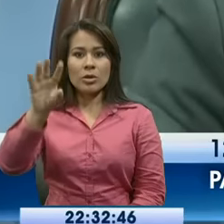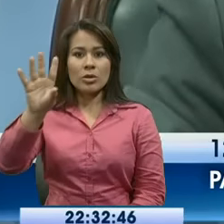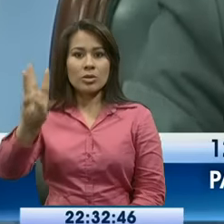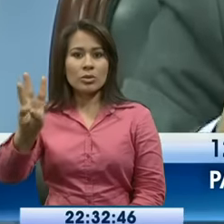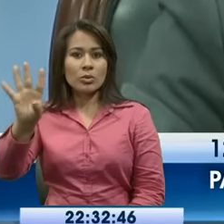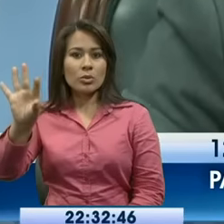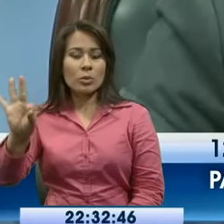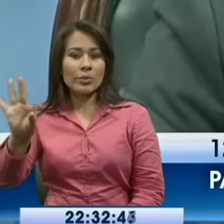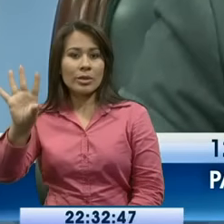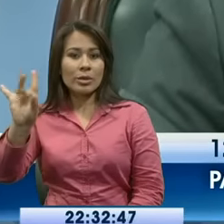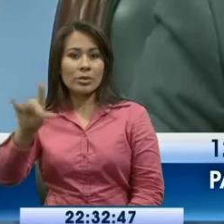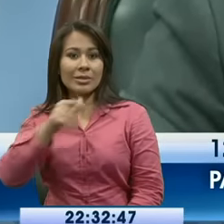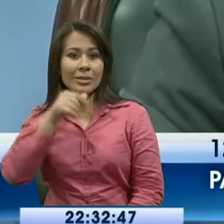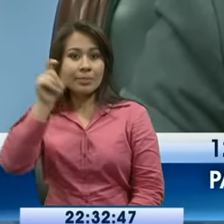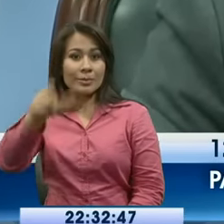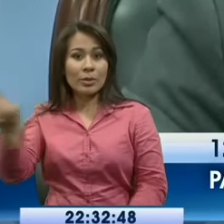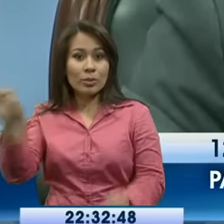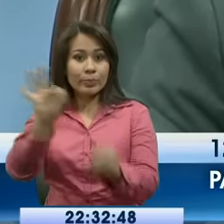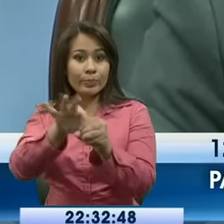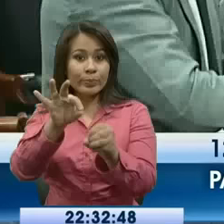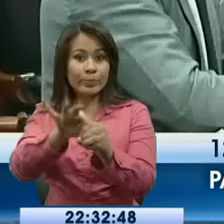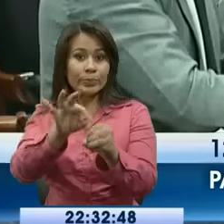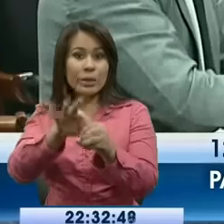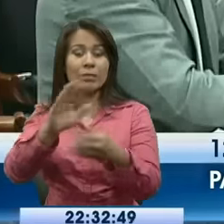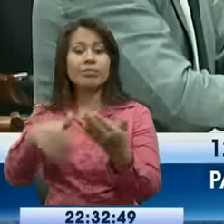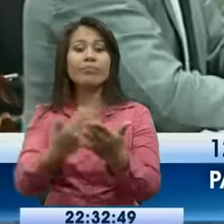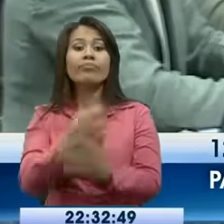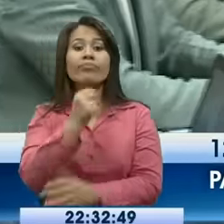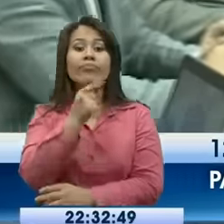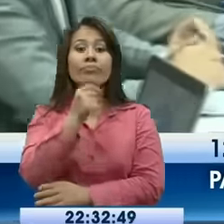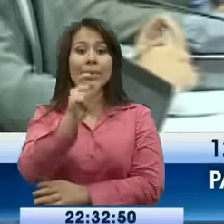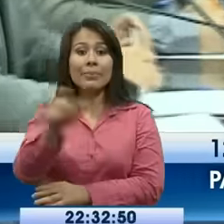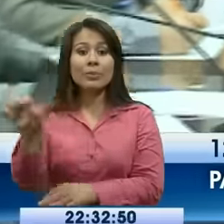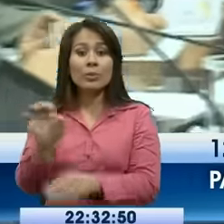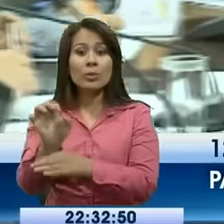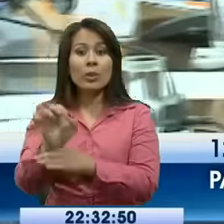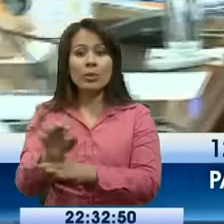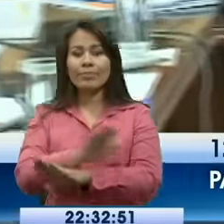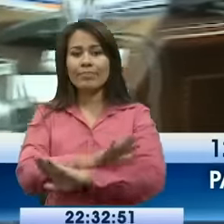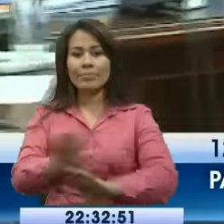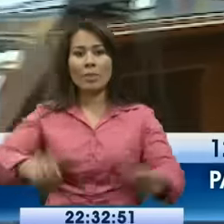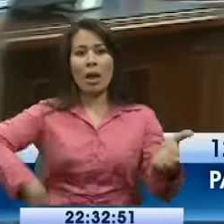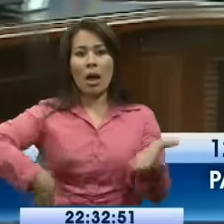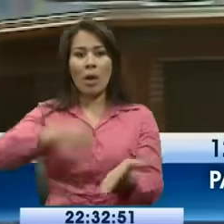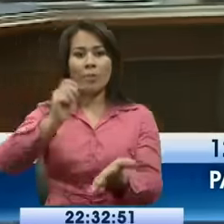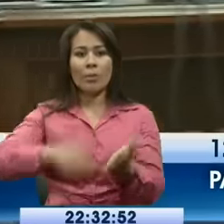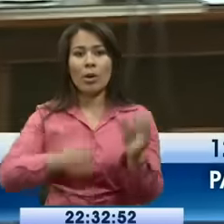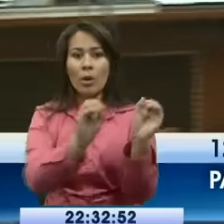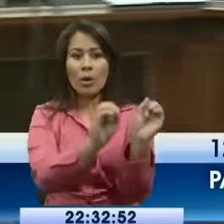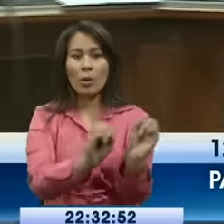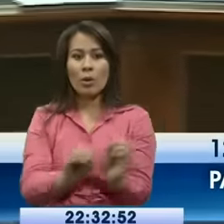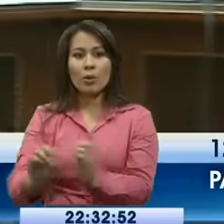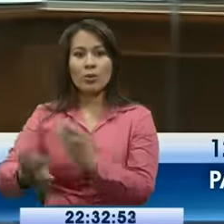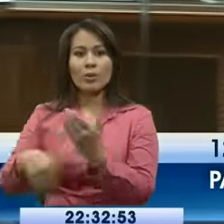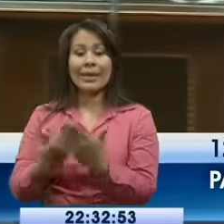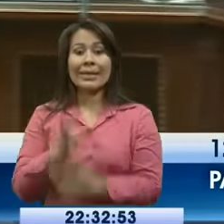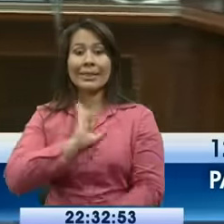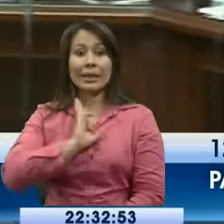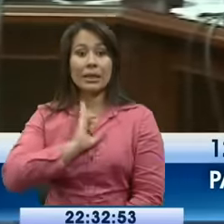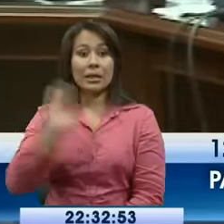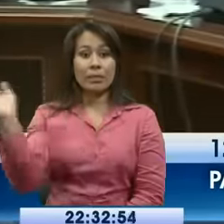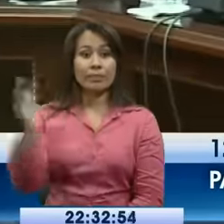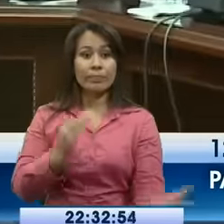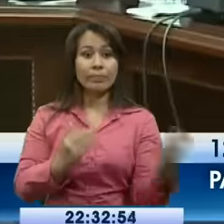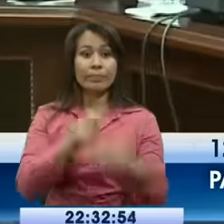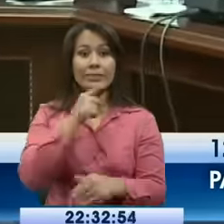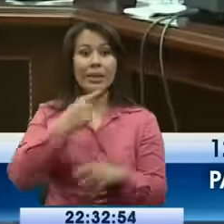12.816.698 electores habilitados para sufragar. Con 5 votos fue aprobado este registro en el Pleno del órgano. En esta mesa estuvieron técnicos de procesos